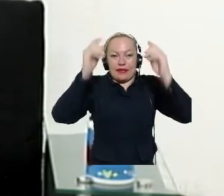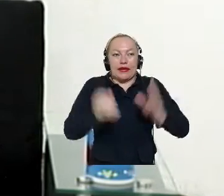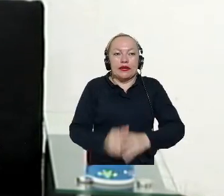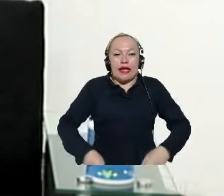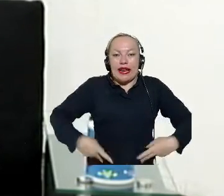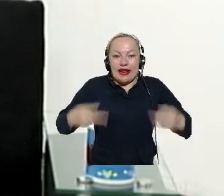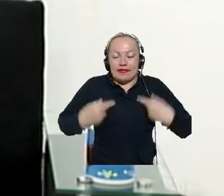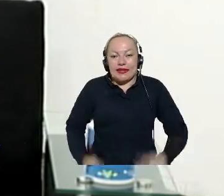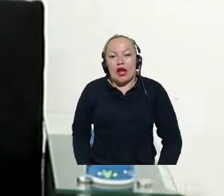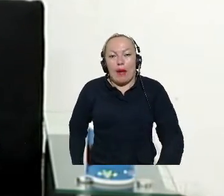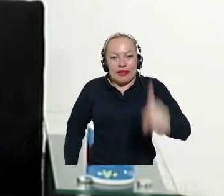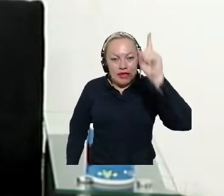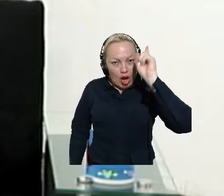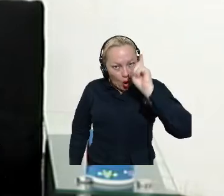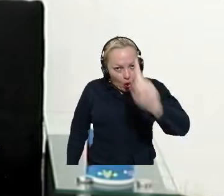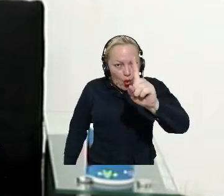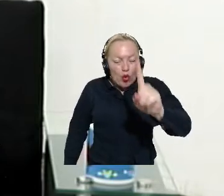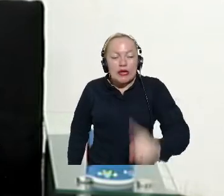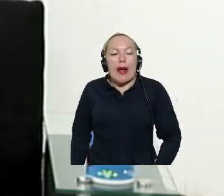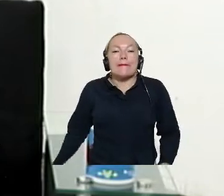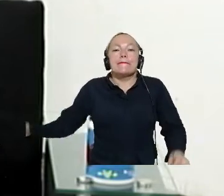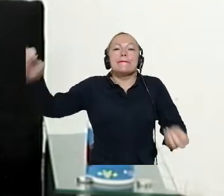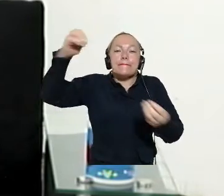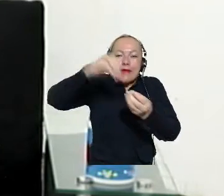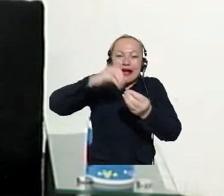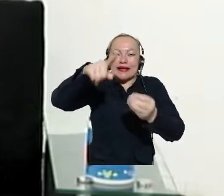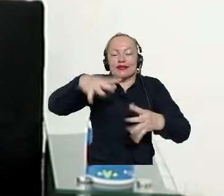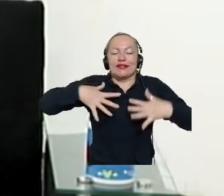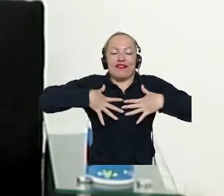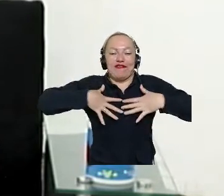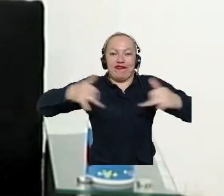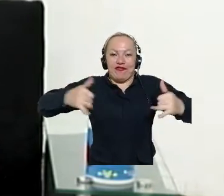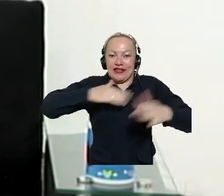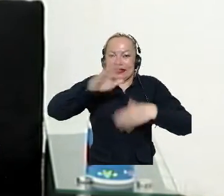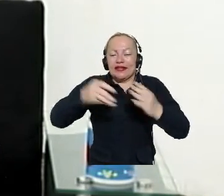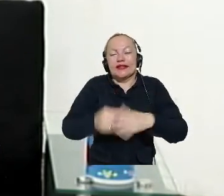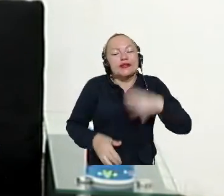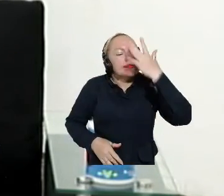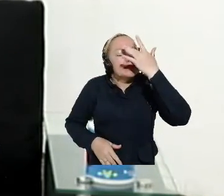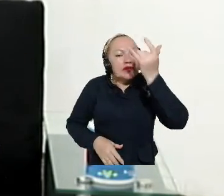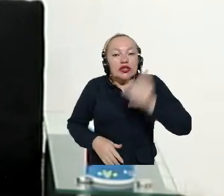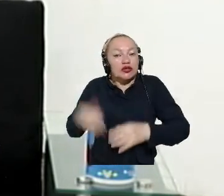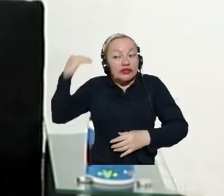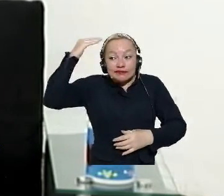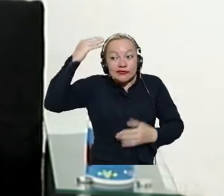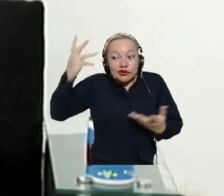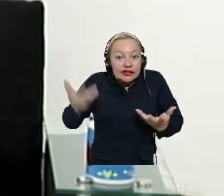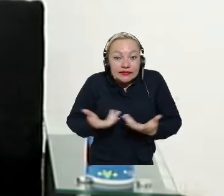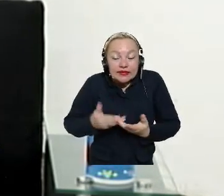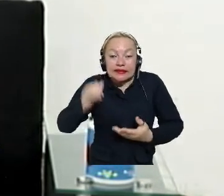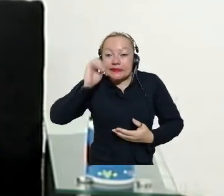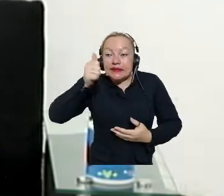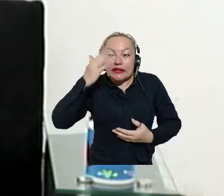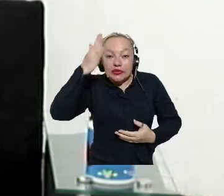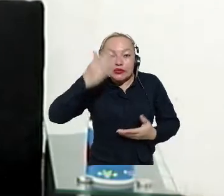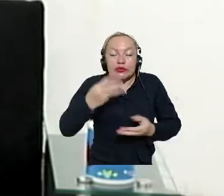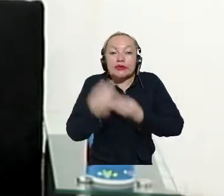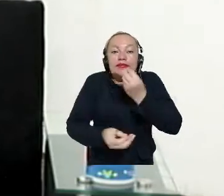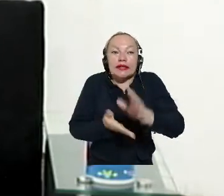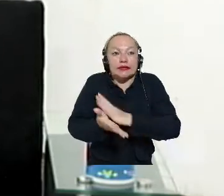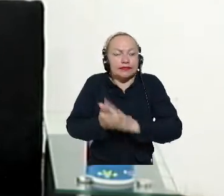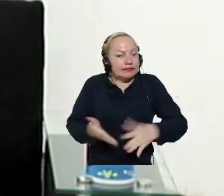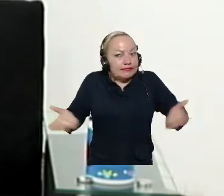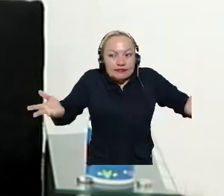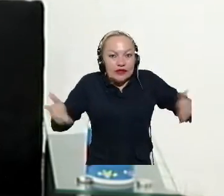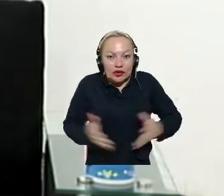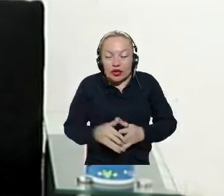hay una. Una. Vívala al máximo y vívala feliz. Sí. Porque no sabemos qué pase mañana. Además, no puedes vivir